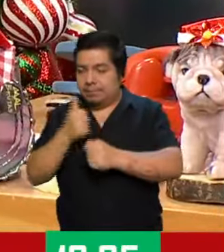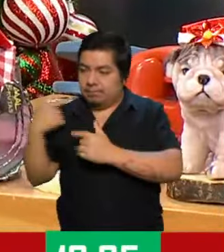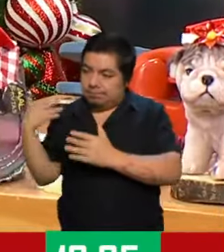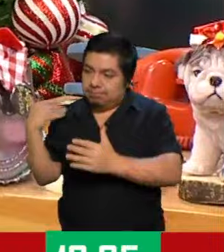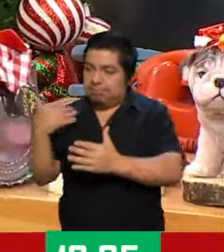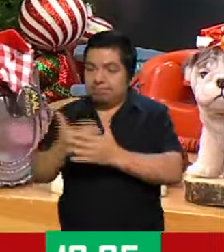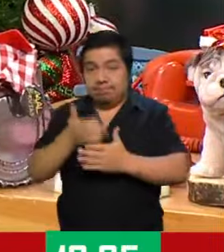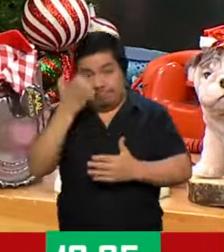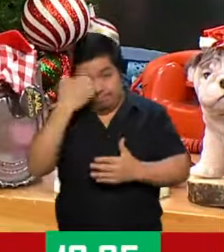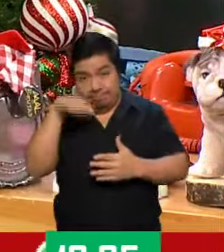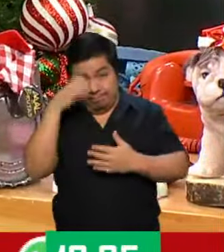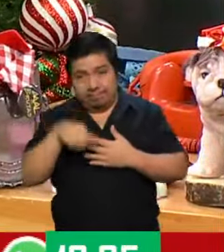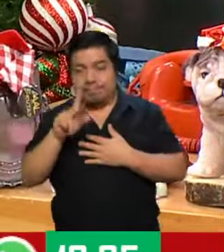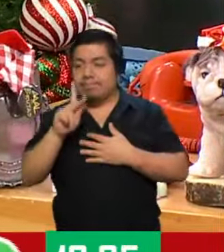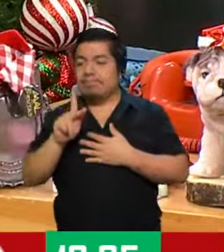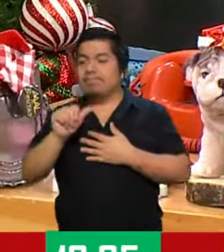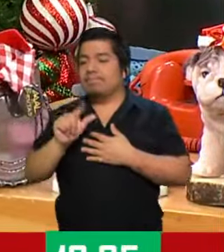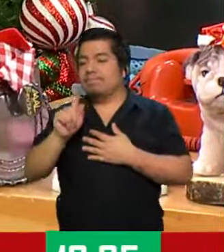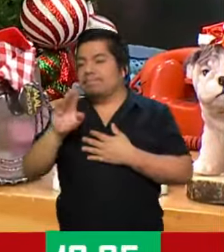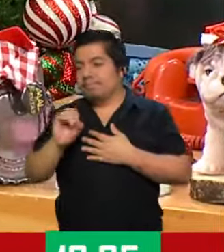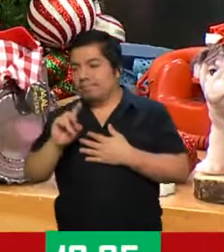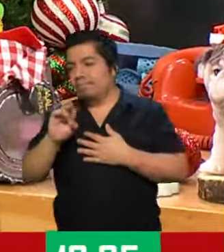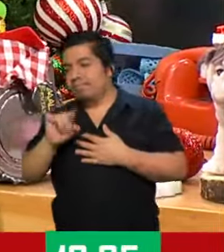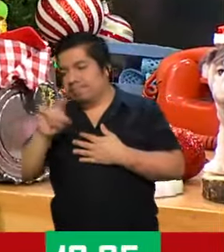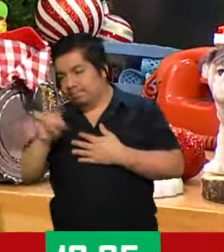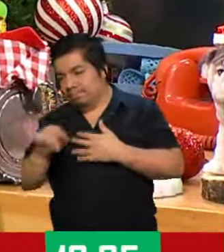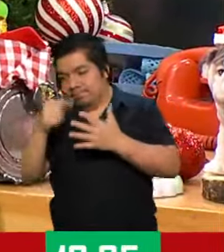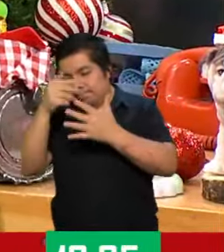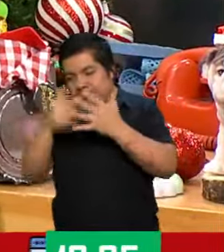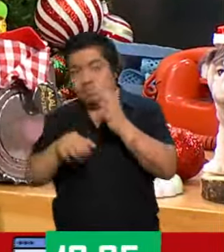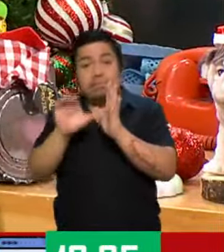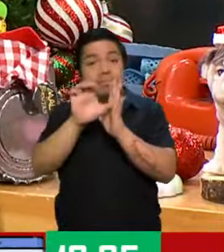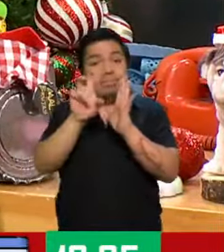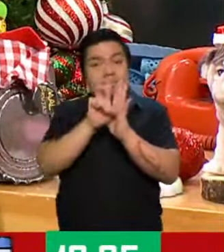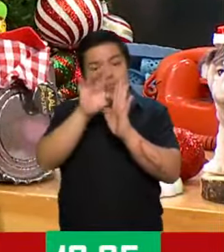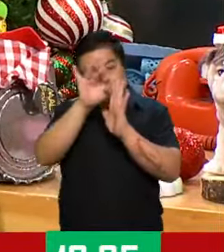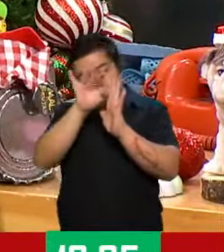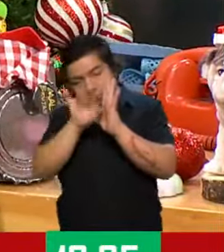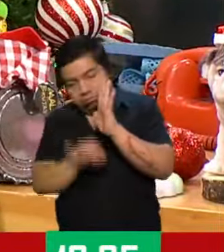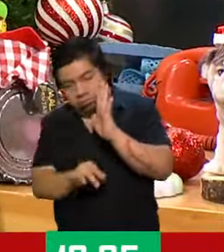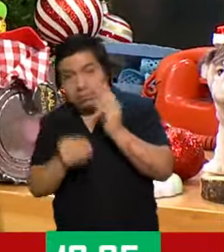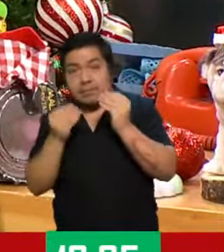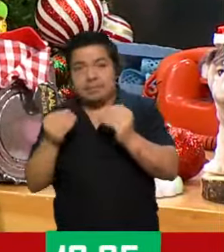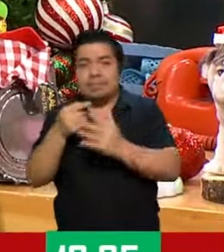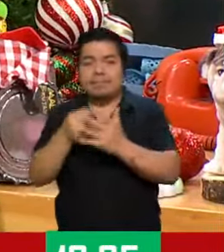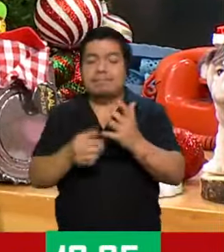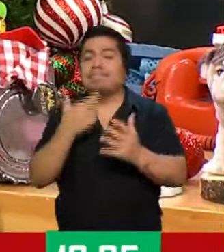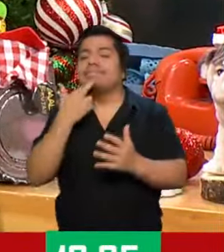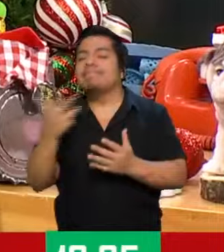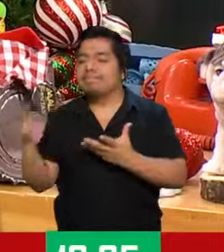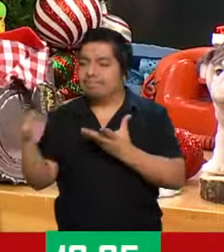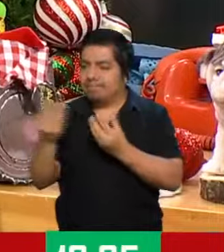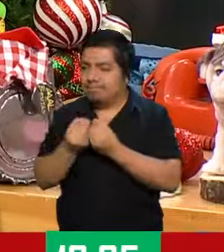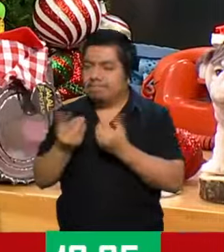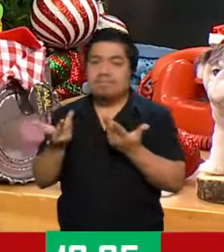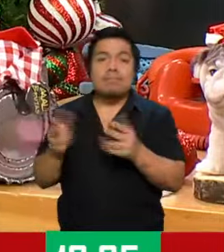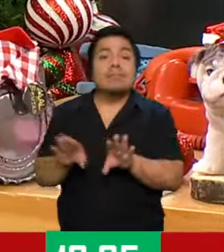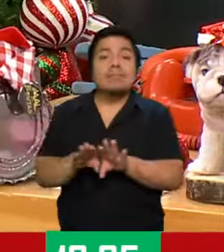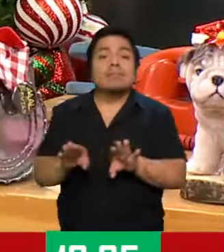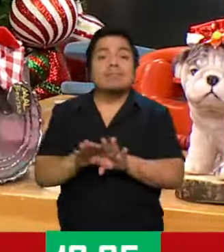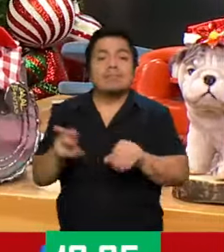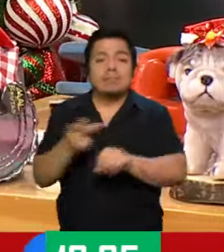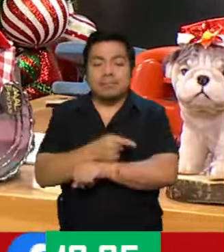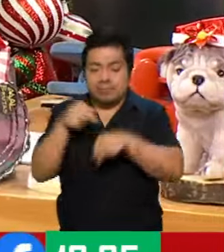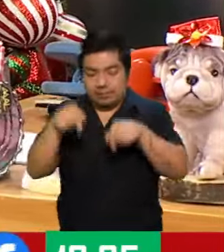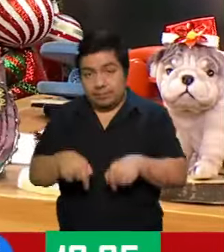de Pablo Vázquez. Nada más, y sería mucho hablar de su currículum. Preferimos utilizar este tiempo para que nos aclare cómo está la situación